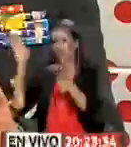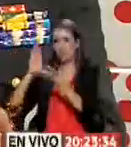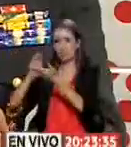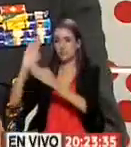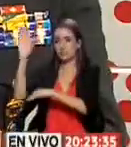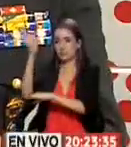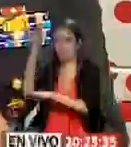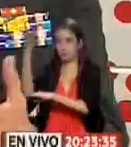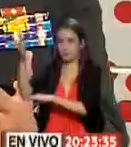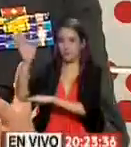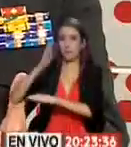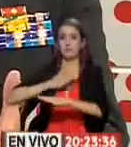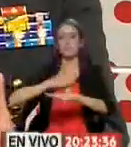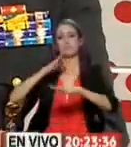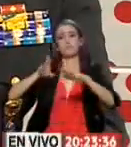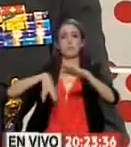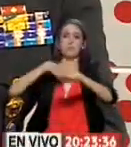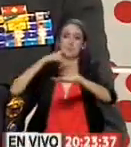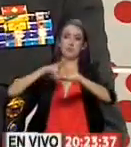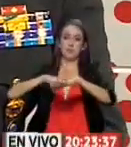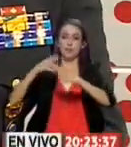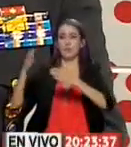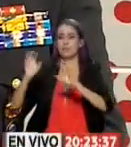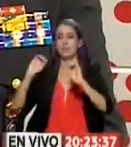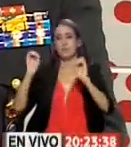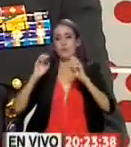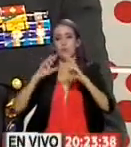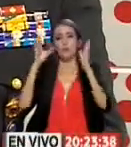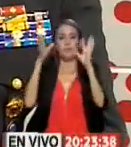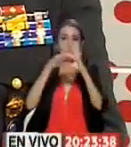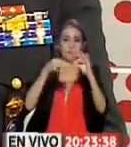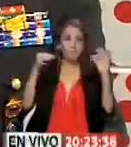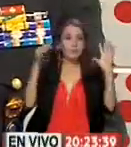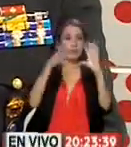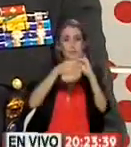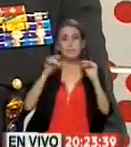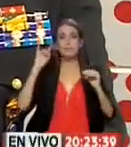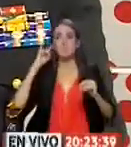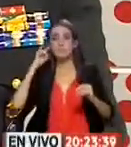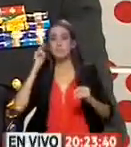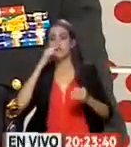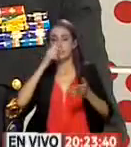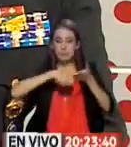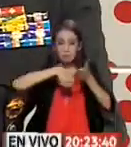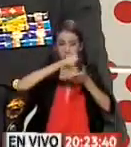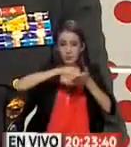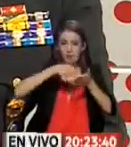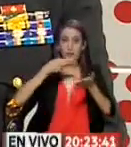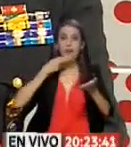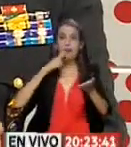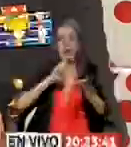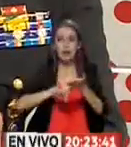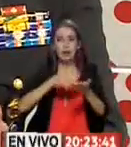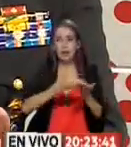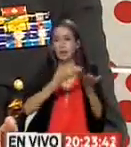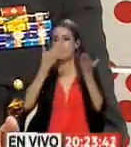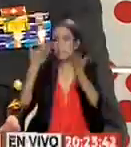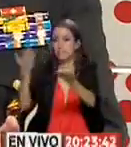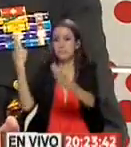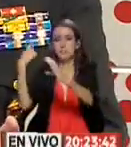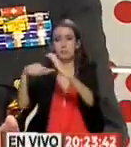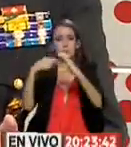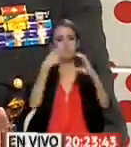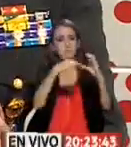los cantos de Ni un Paso Atrás, con aquellas cartas de las niñas, los niños y los jóvenes que nos enviaban en las raciones